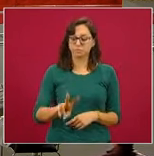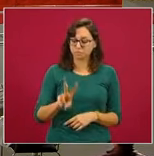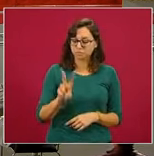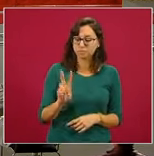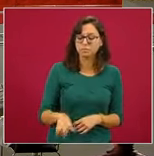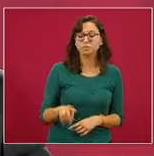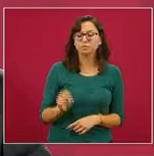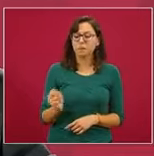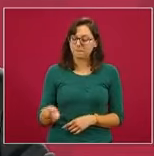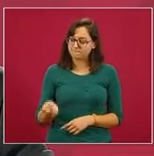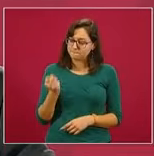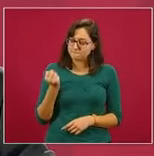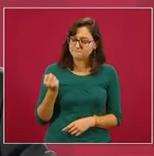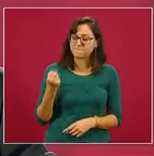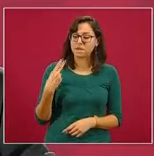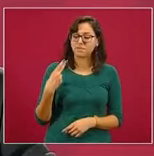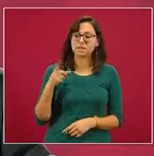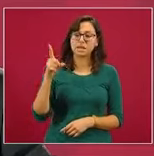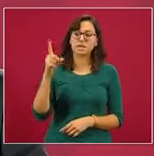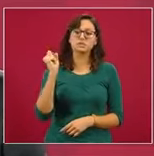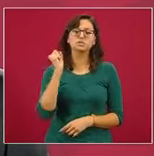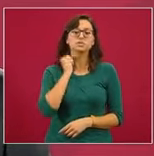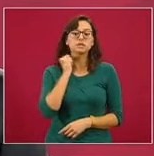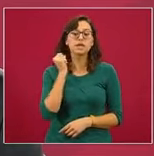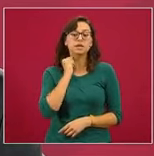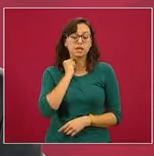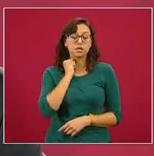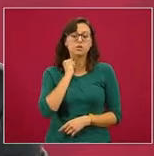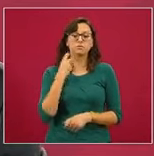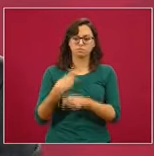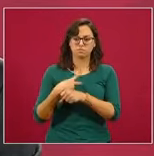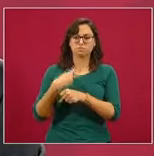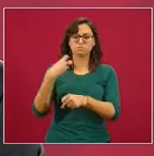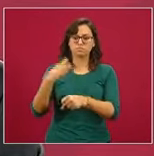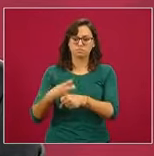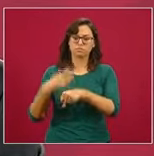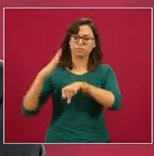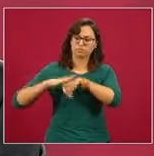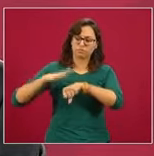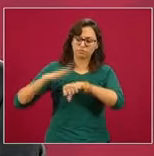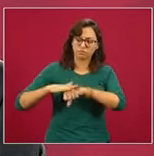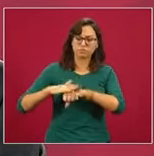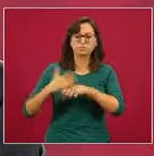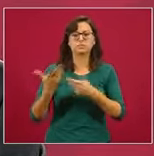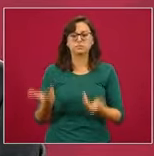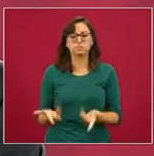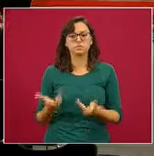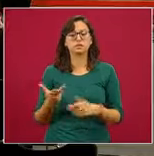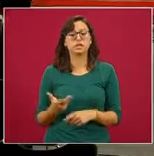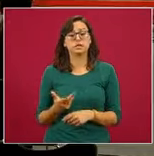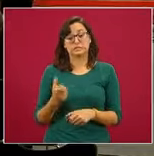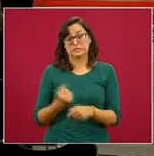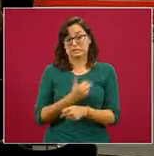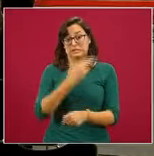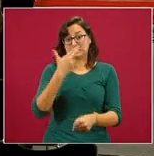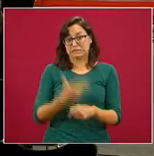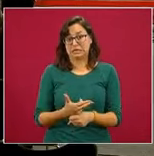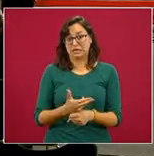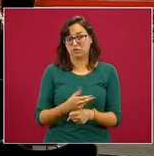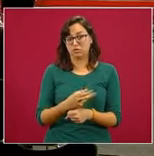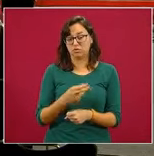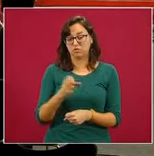haber sido convocados por el Senado de la República, varios funcionarios de salud, empezando por nuestro secretario, el doctor